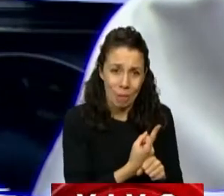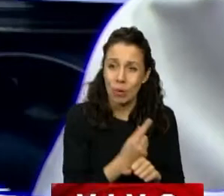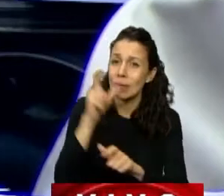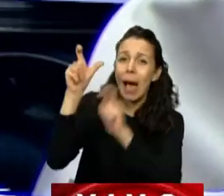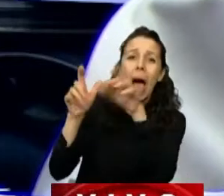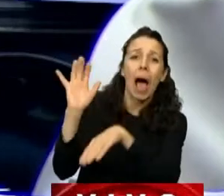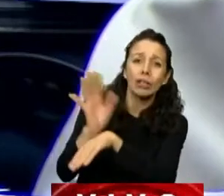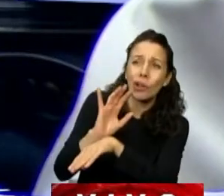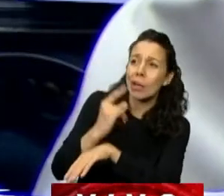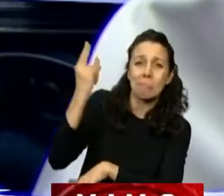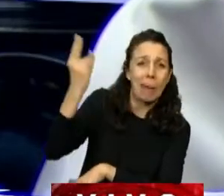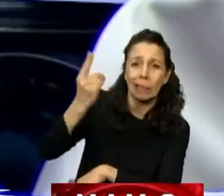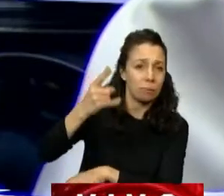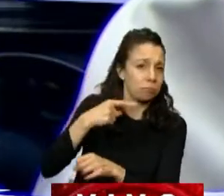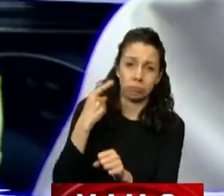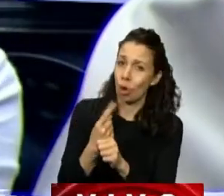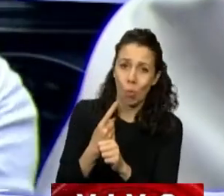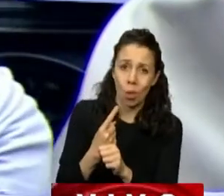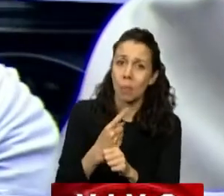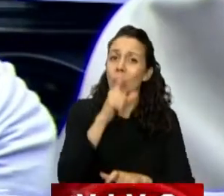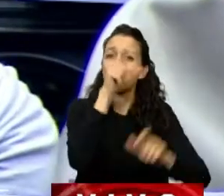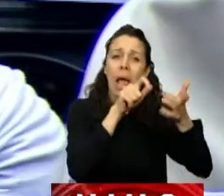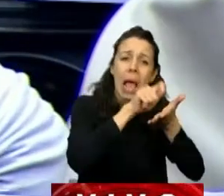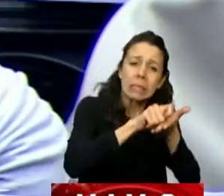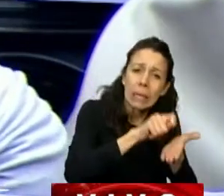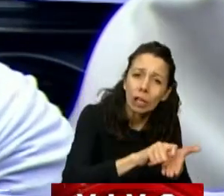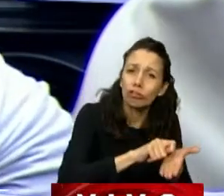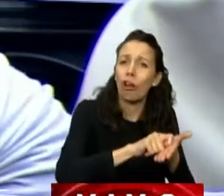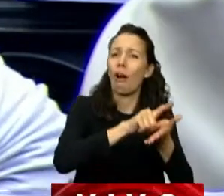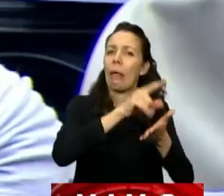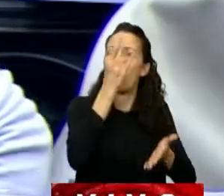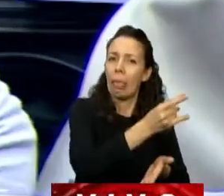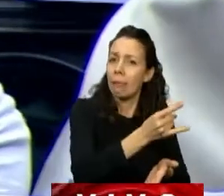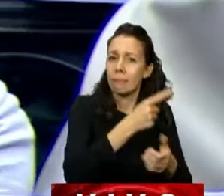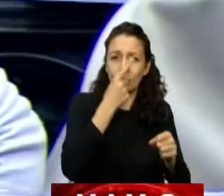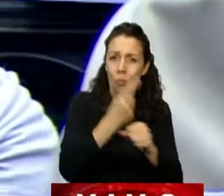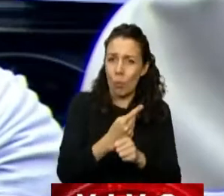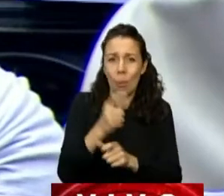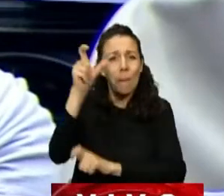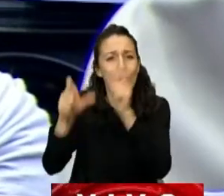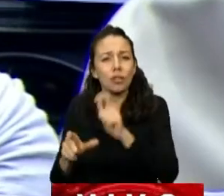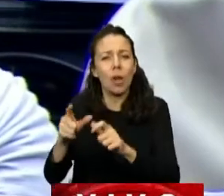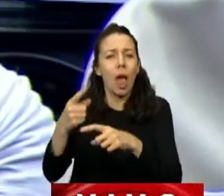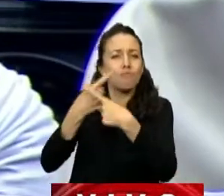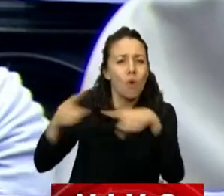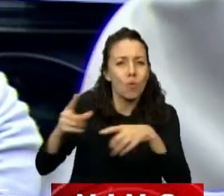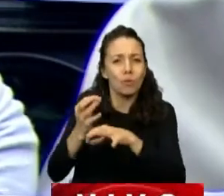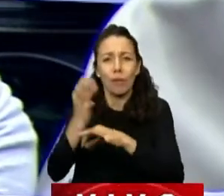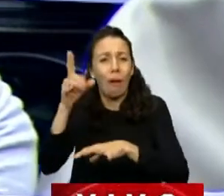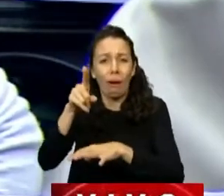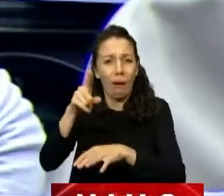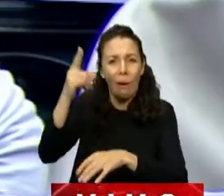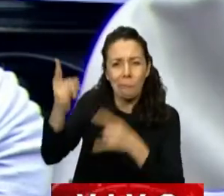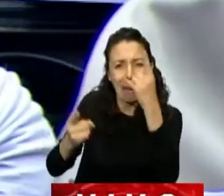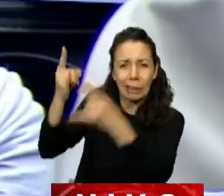actores, no podemos mentirles a nuestros escritores, no podemos mentirles a nuestros músicos. Pateando